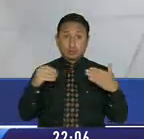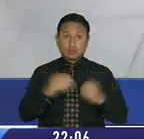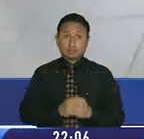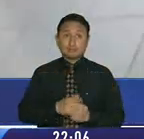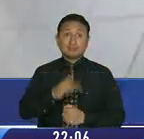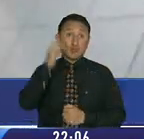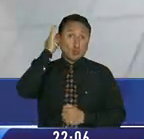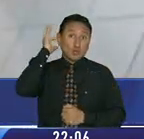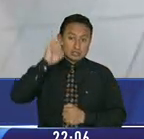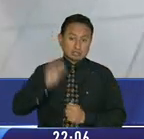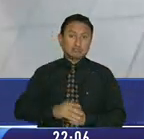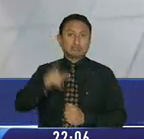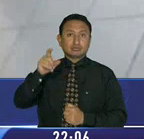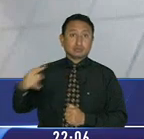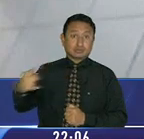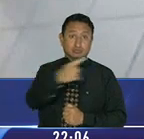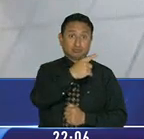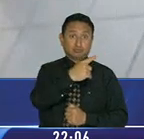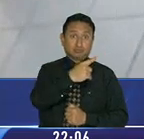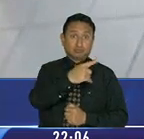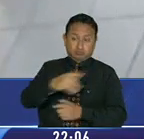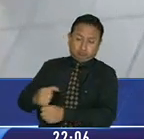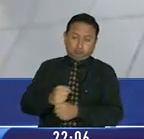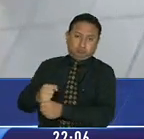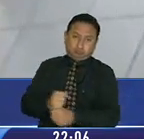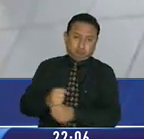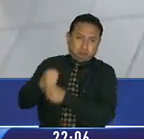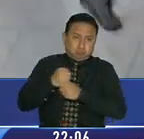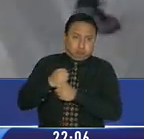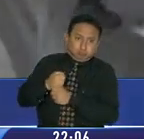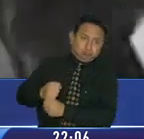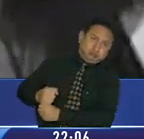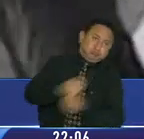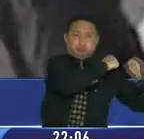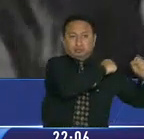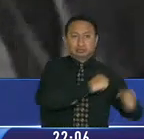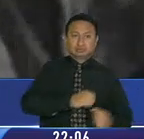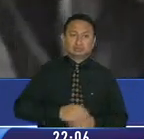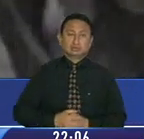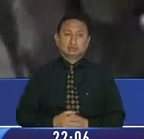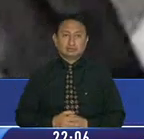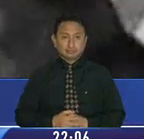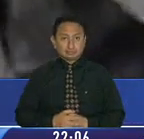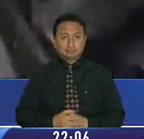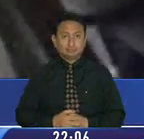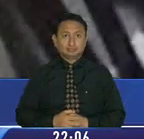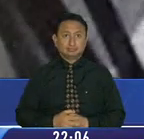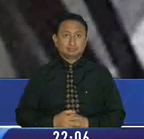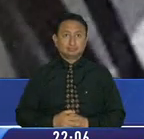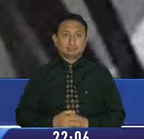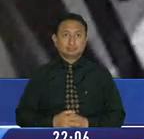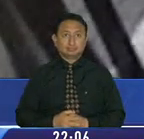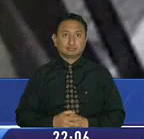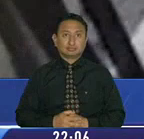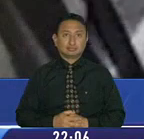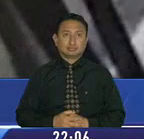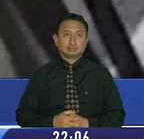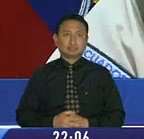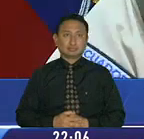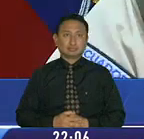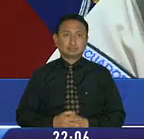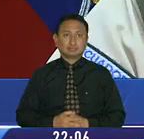fue víctima de un sujeto que con arma en mano le quitó la cartera cuando compraba en una farmacia. El robo se registró semanas